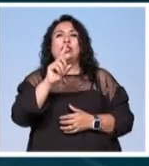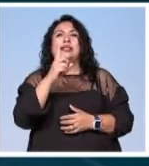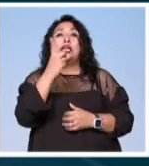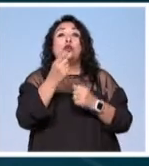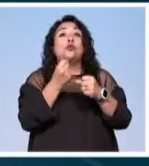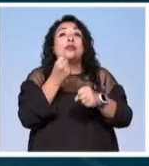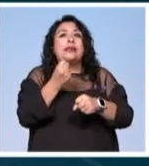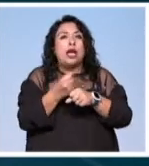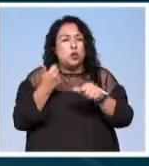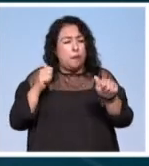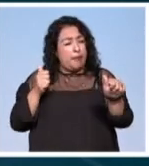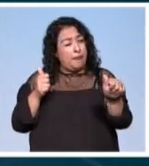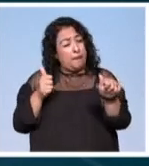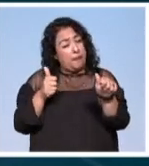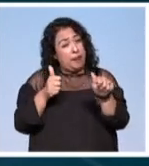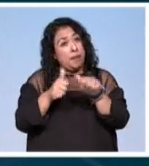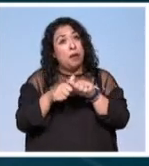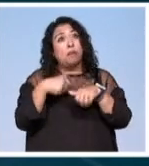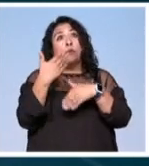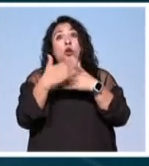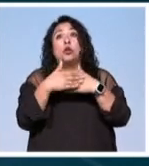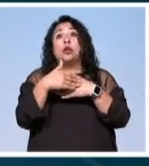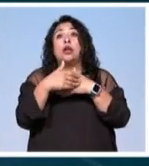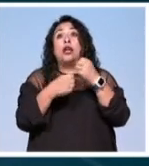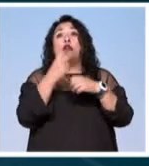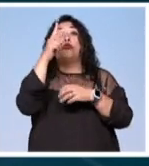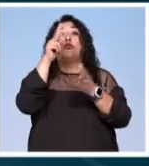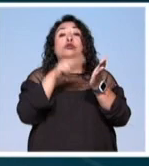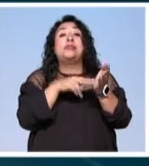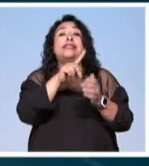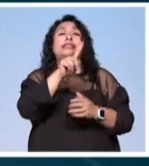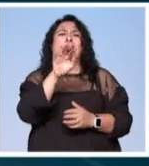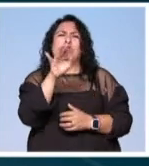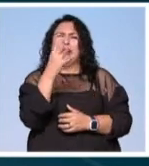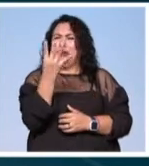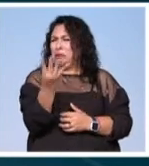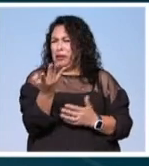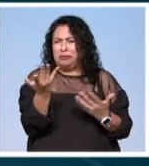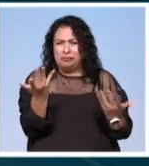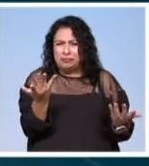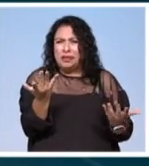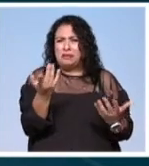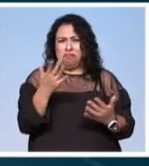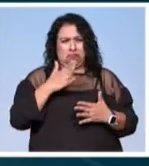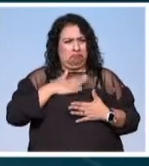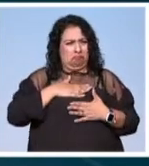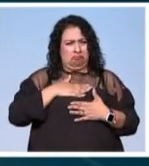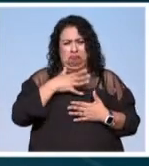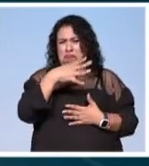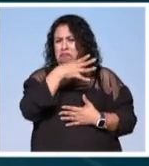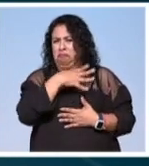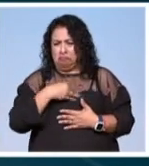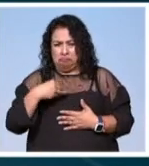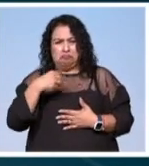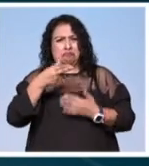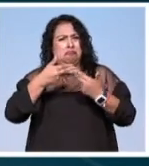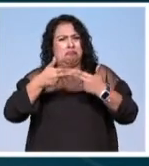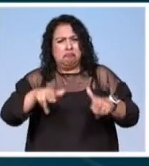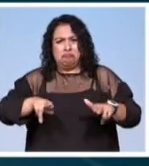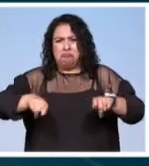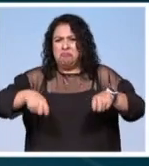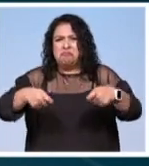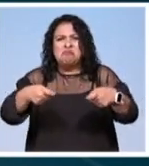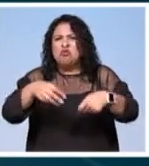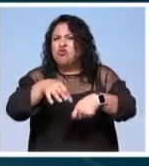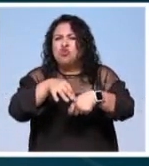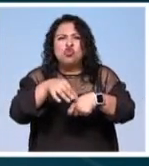años Estamos hablando del año dos mil ciento cincuenta y cuatro Qué significa que ni nosotras ni nuestras hijas ni nuestras nietas lo